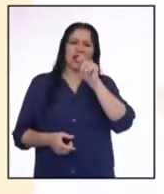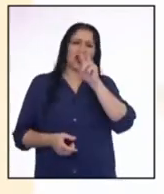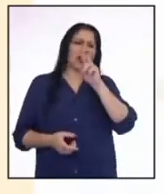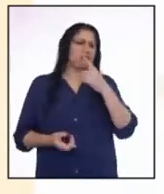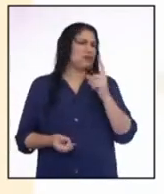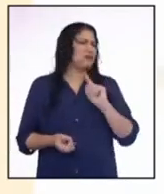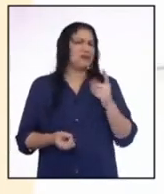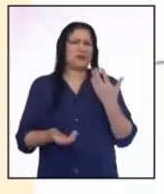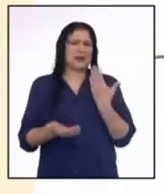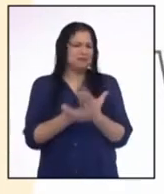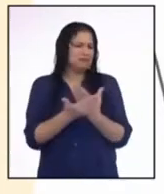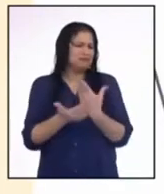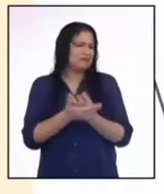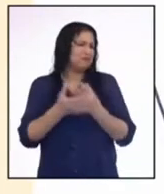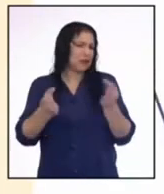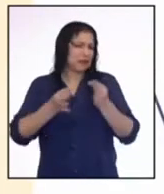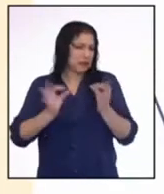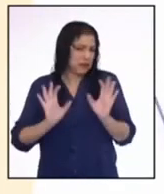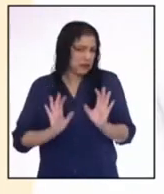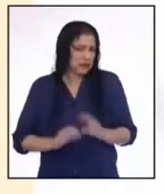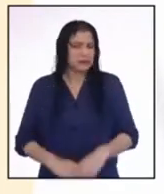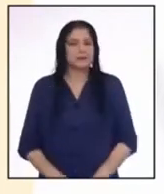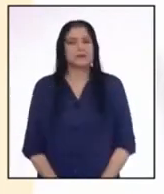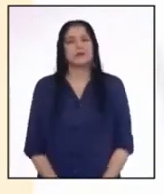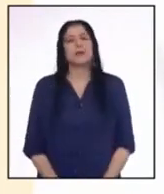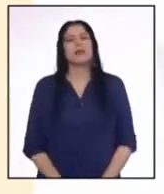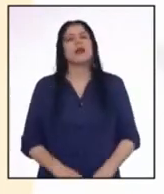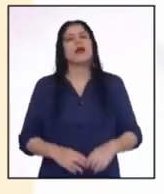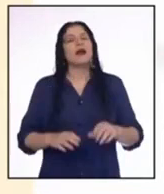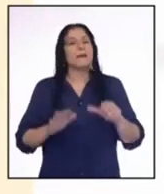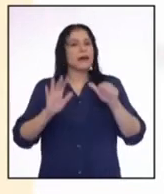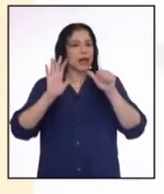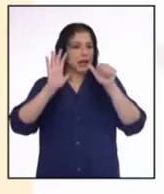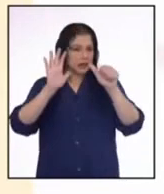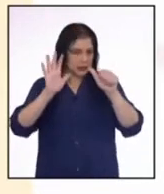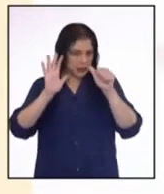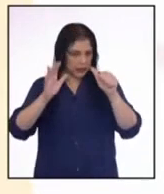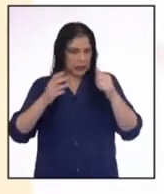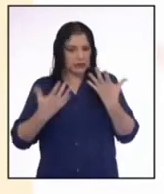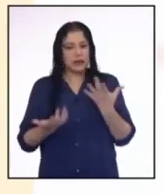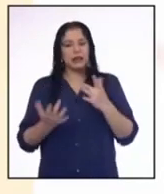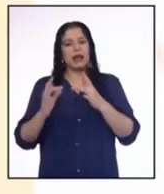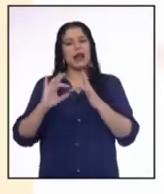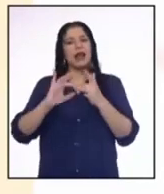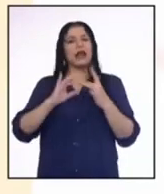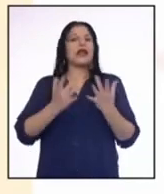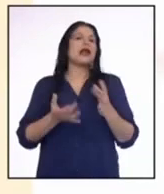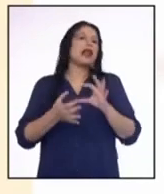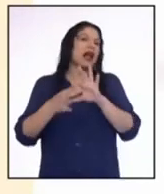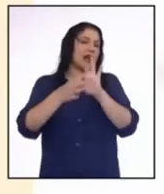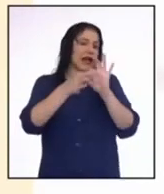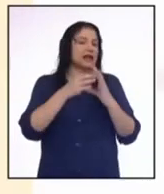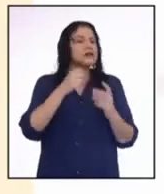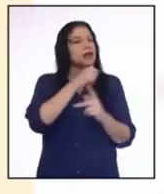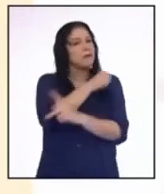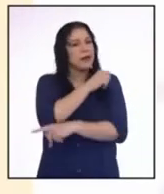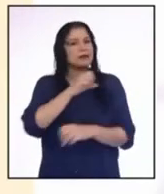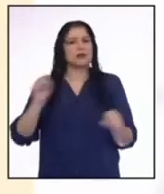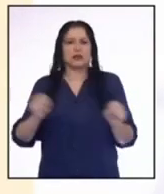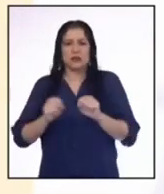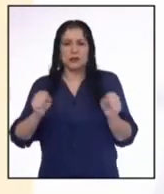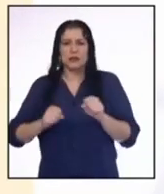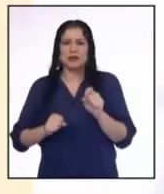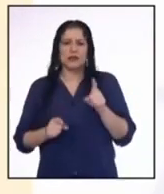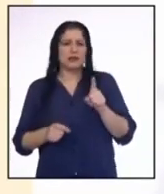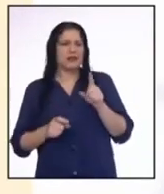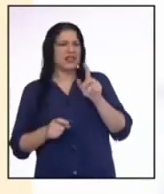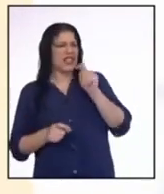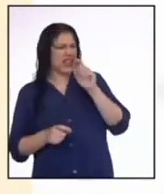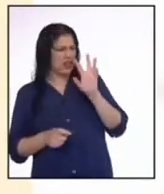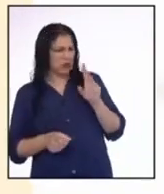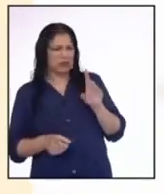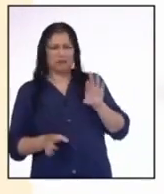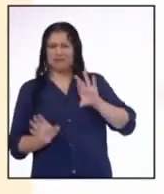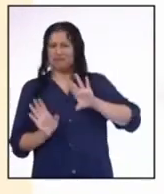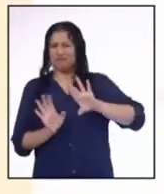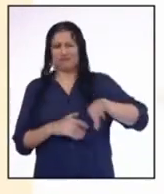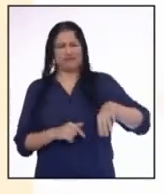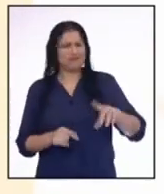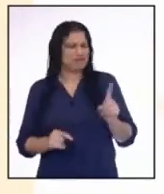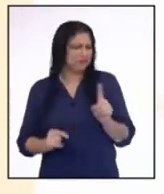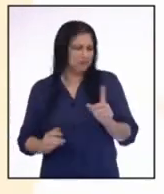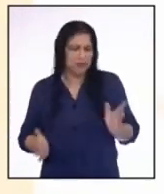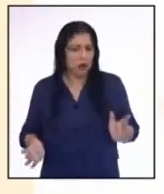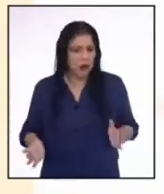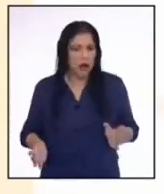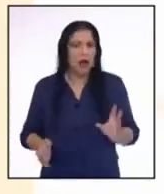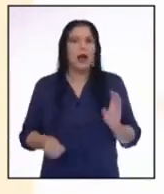de fundamentos. Para la sexta columna, la de la Alianza de Países con Terremotos, pues refuta las ideas del TDV, Triángulo